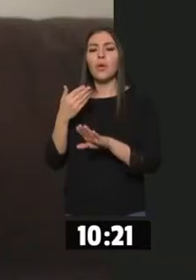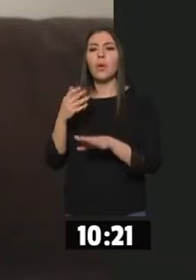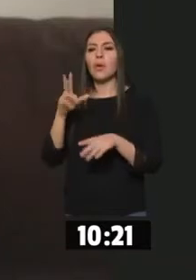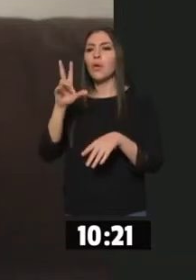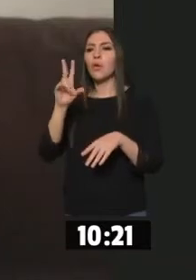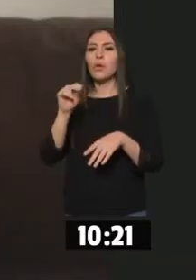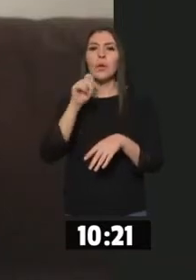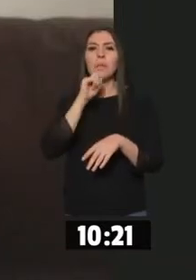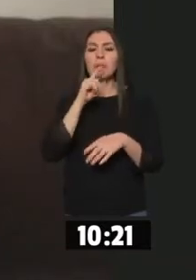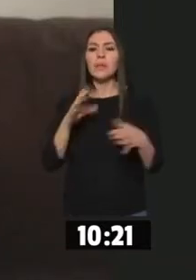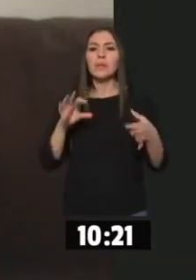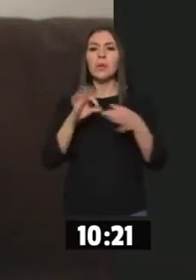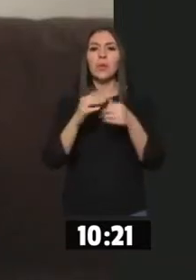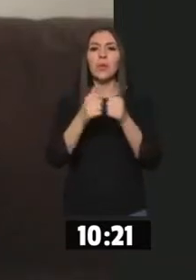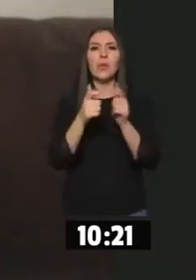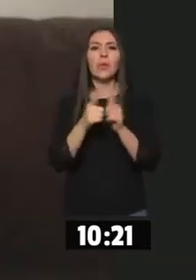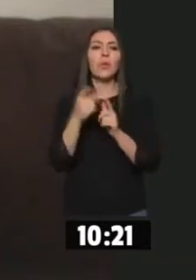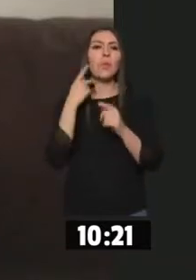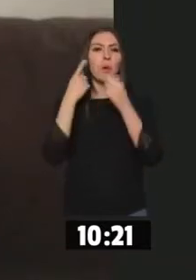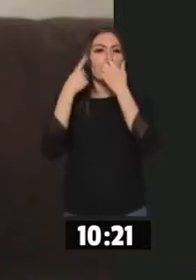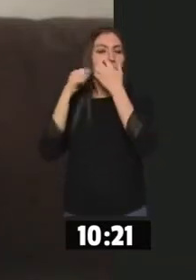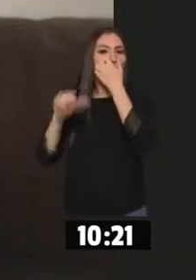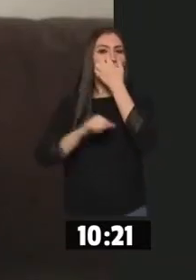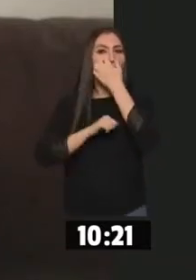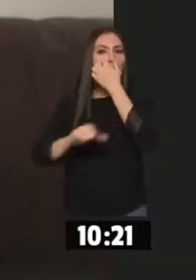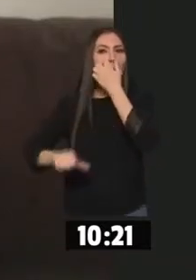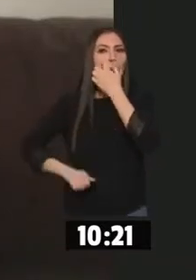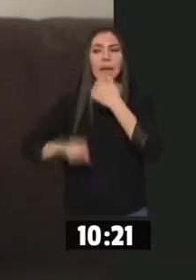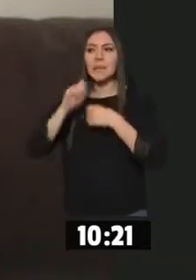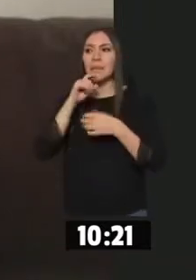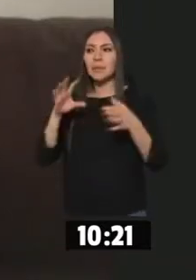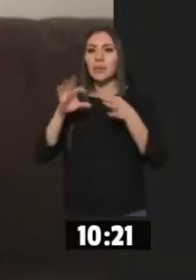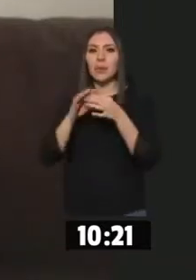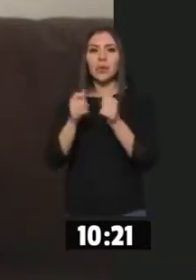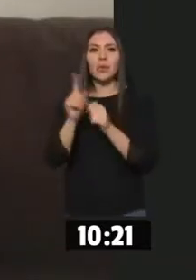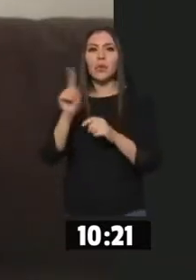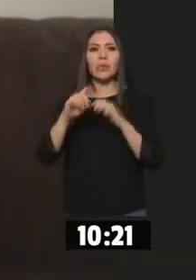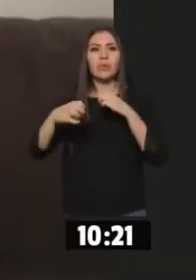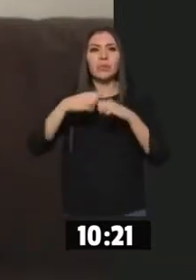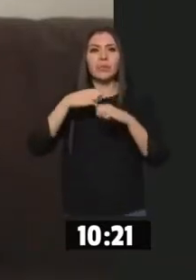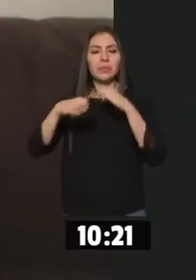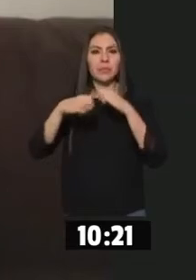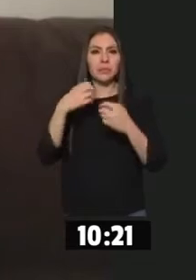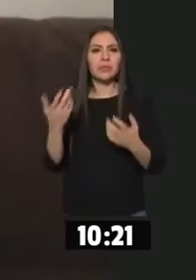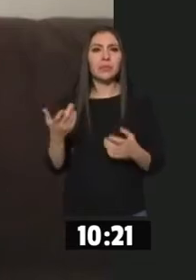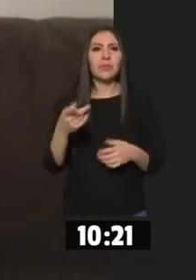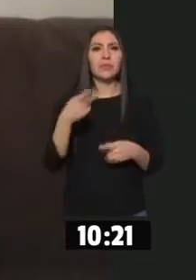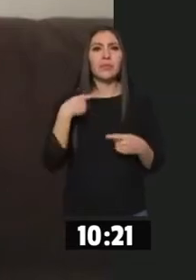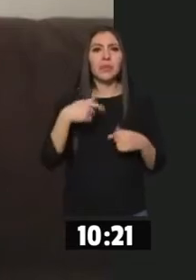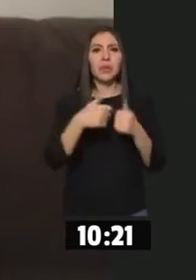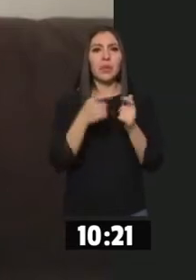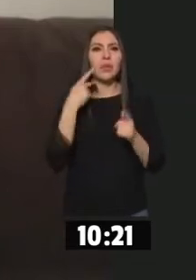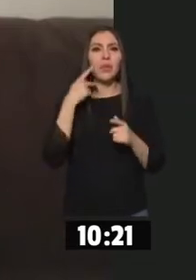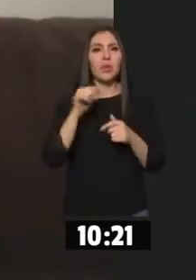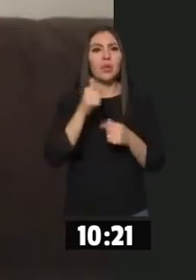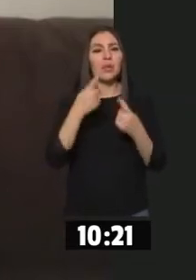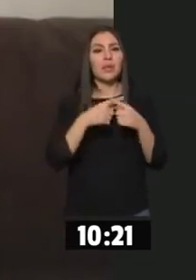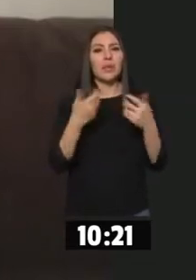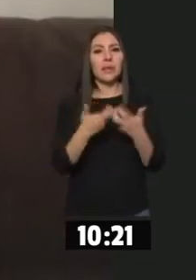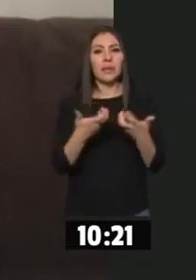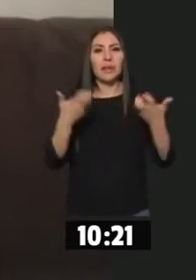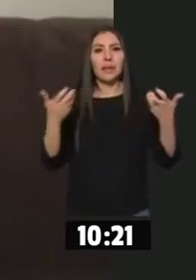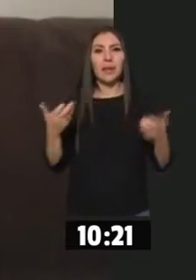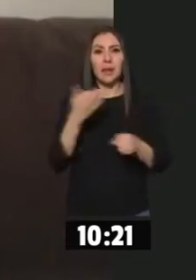los municipios donde buscaban competir para gobernarlos. Es decir, los opositores en estos datos que